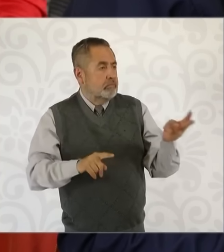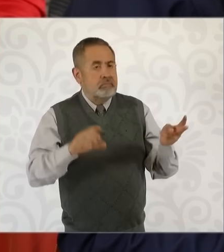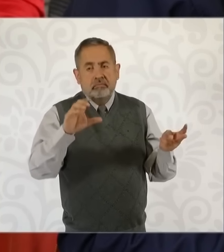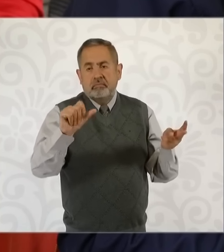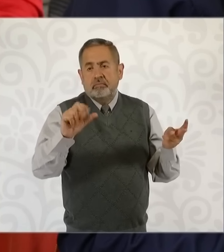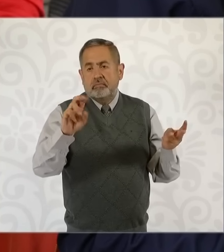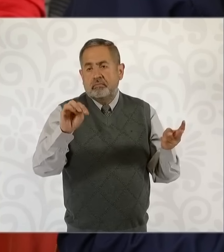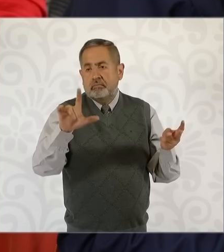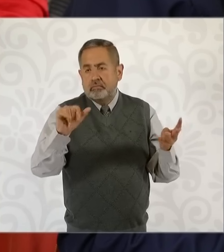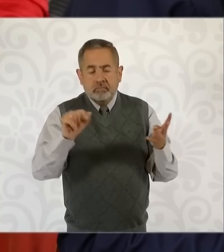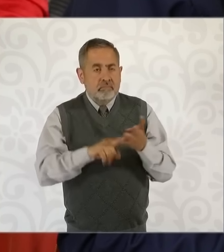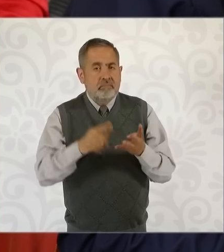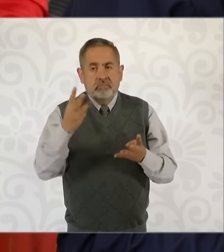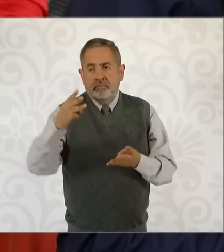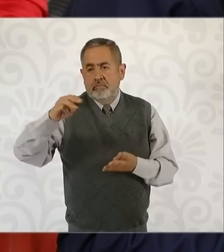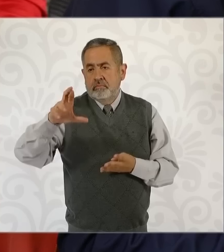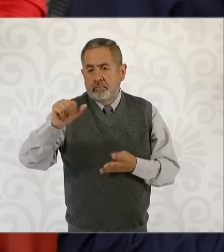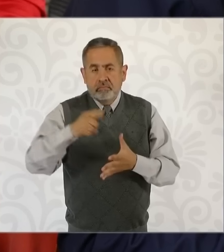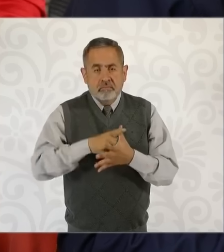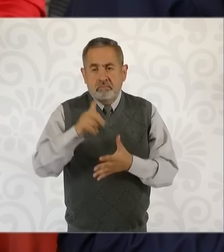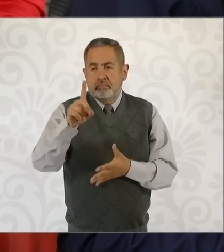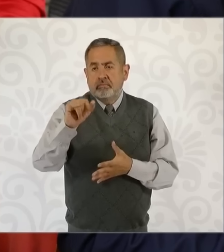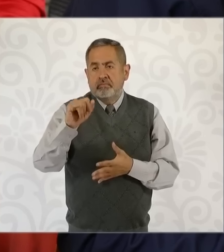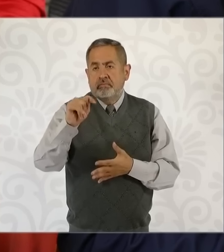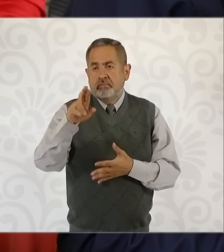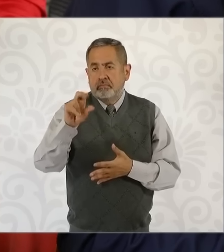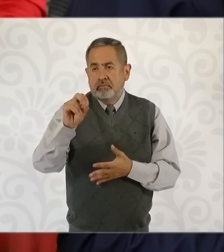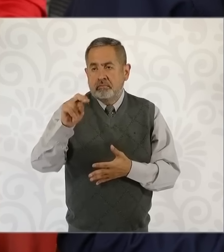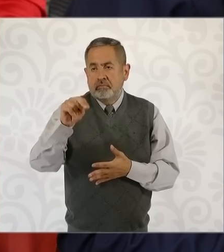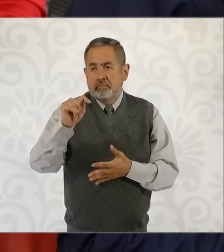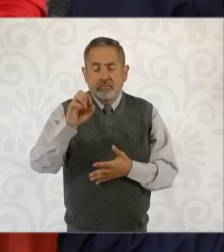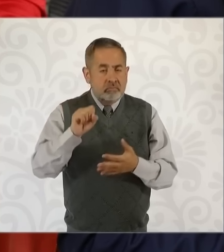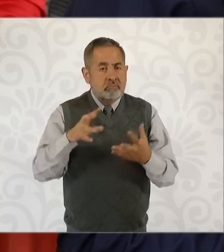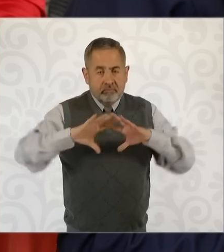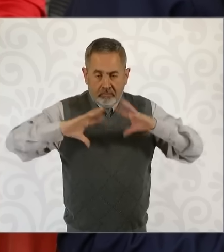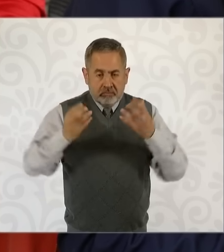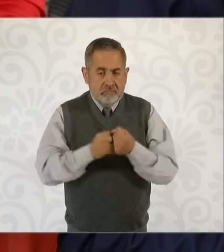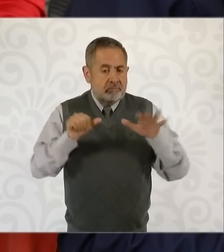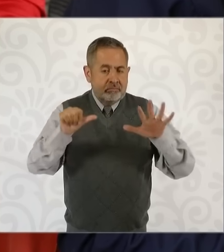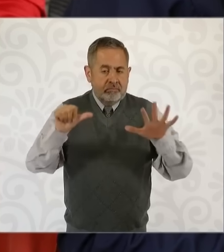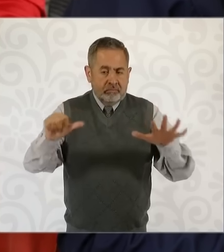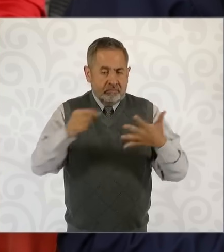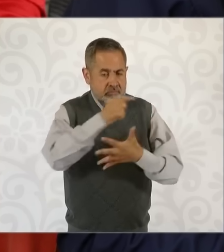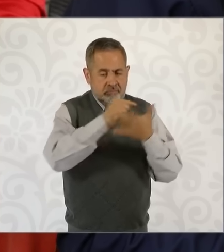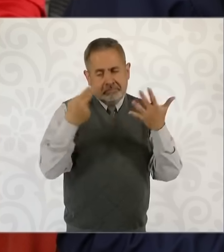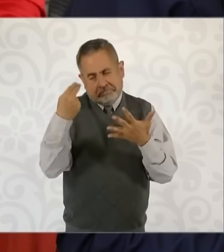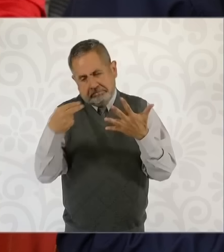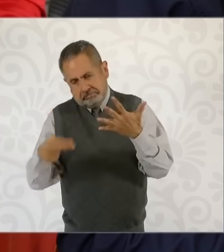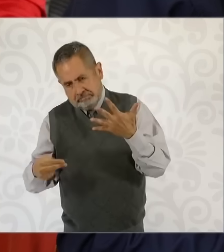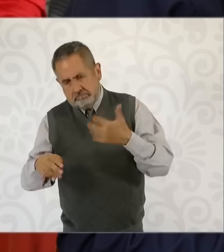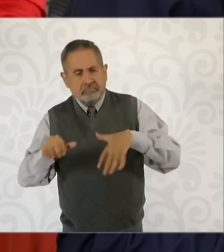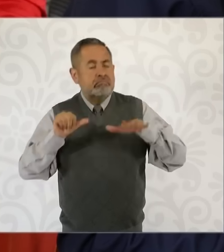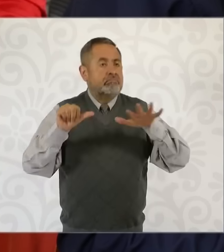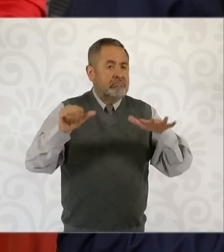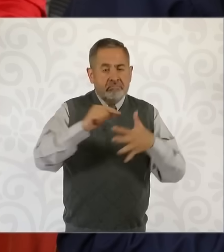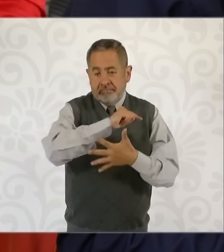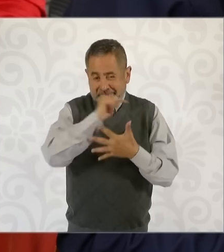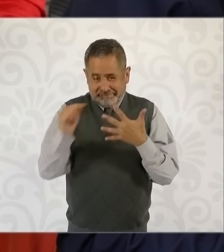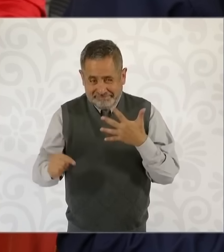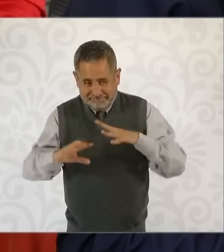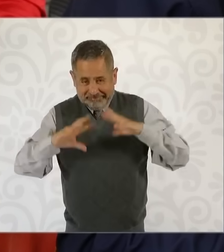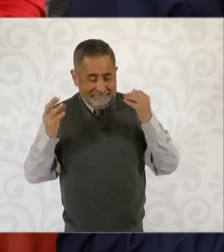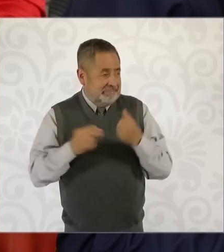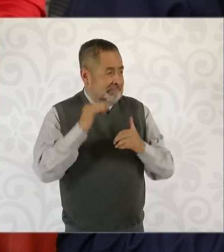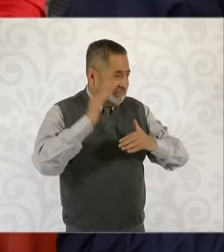Carmelinas, Tres Mares, Distrito Natura, son 16, son muchos, para no nombrarlos, digo que son 16, ya